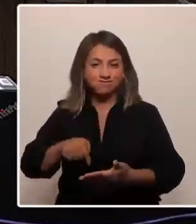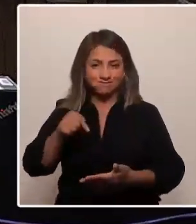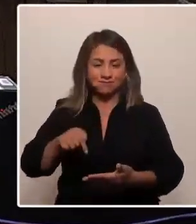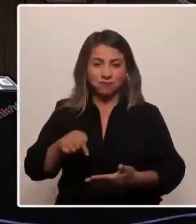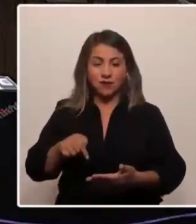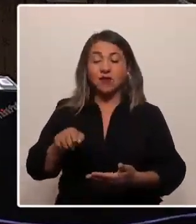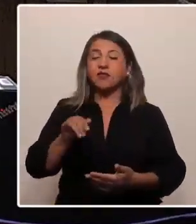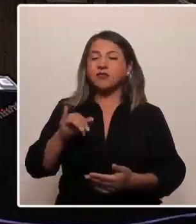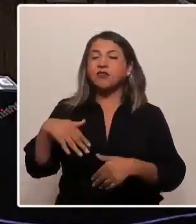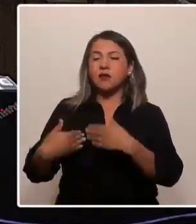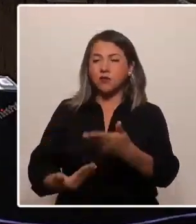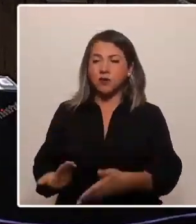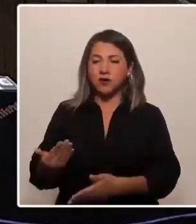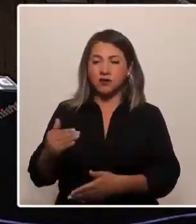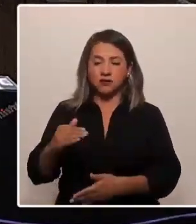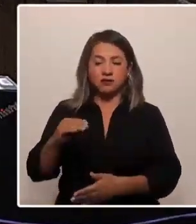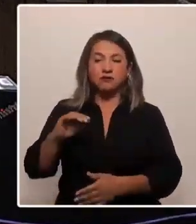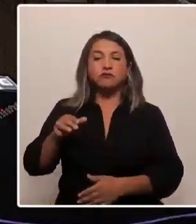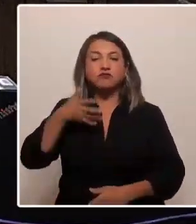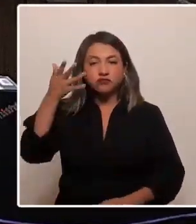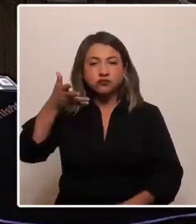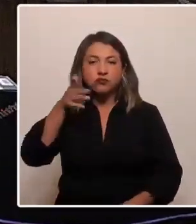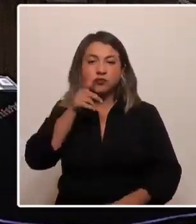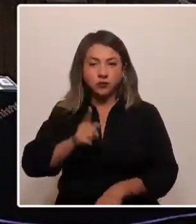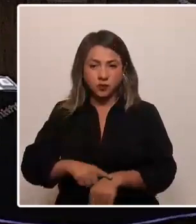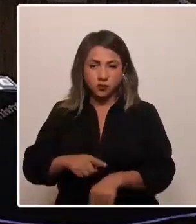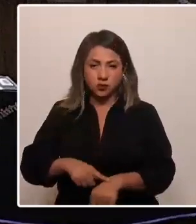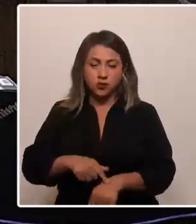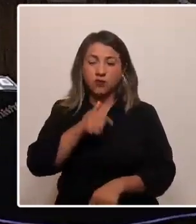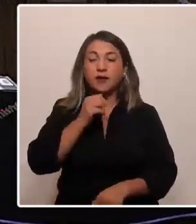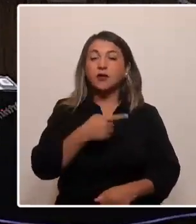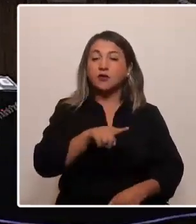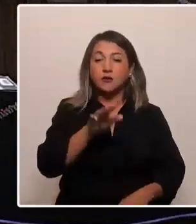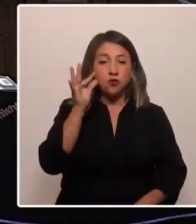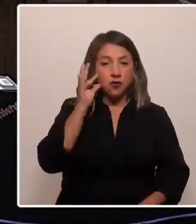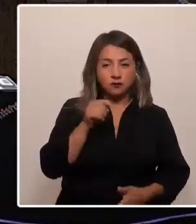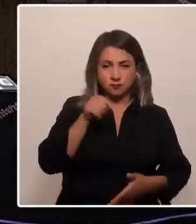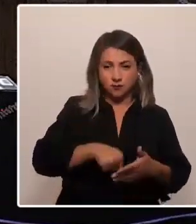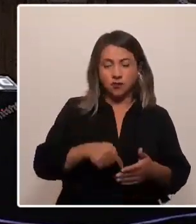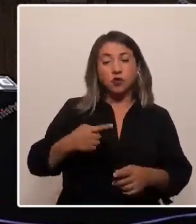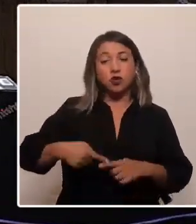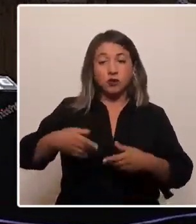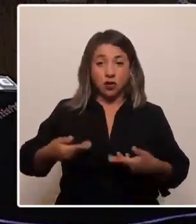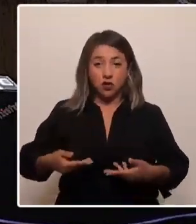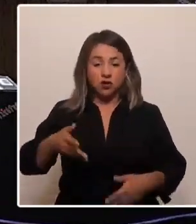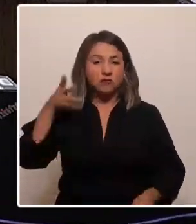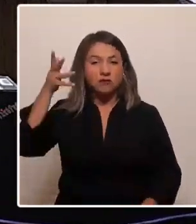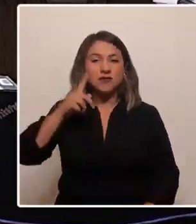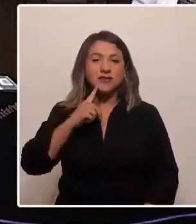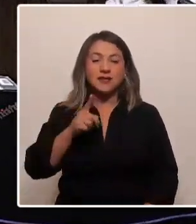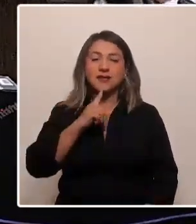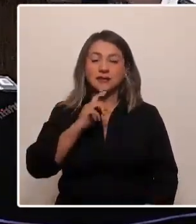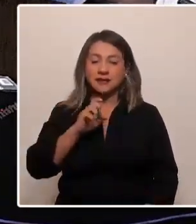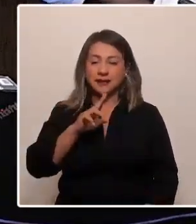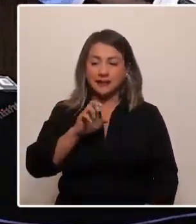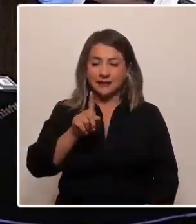cederemos sus minutos. Tiene la palabra la convencional Teresa Marinovich.